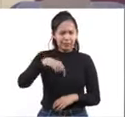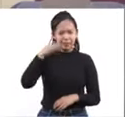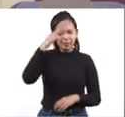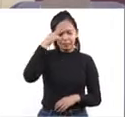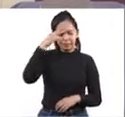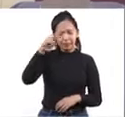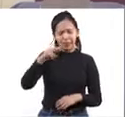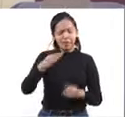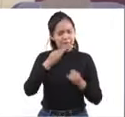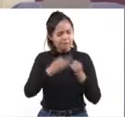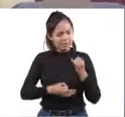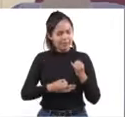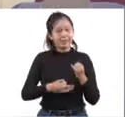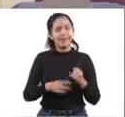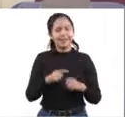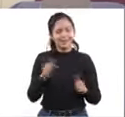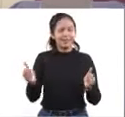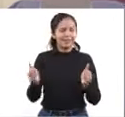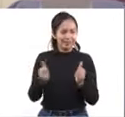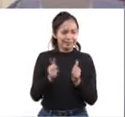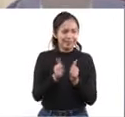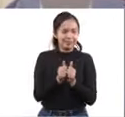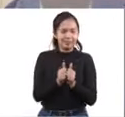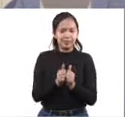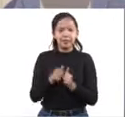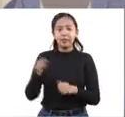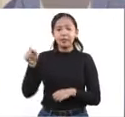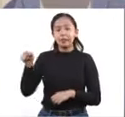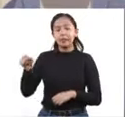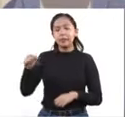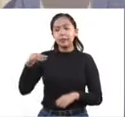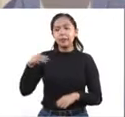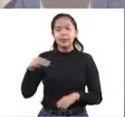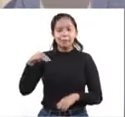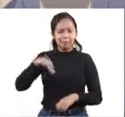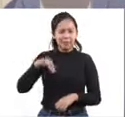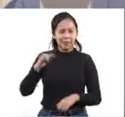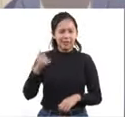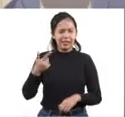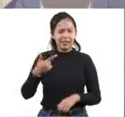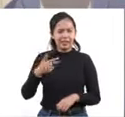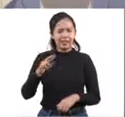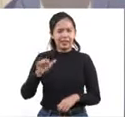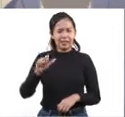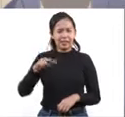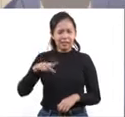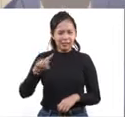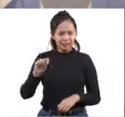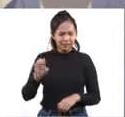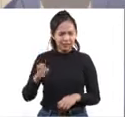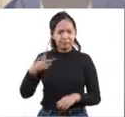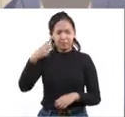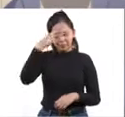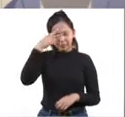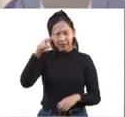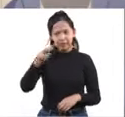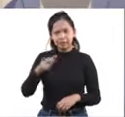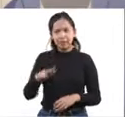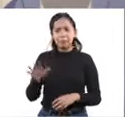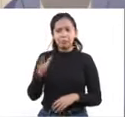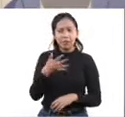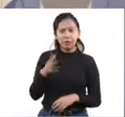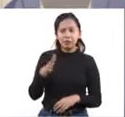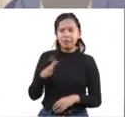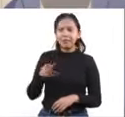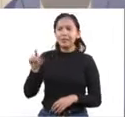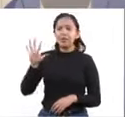El profesor Armando Vázquez Ramos, migrante mexicano con más de 50 años de vivir en Estados Unidos, es